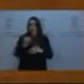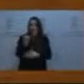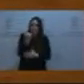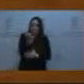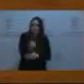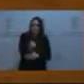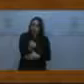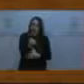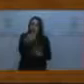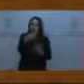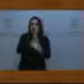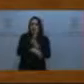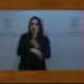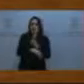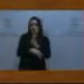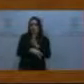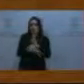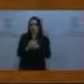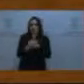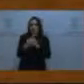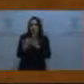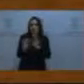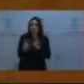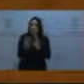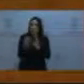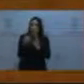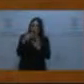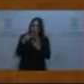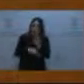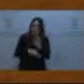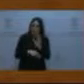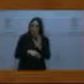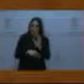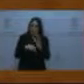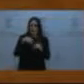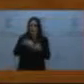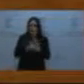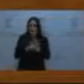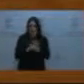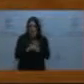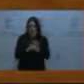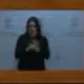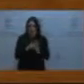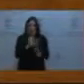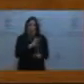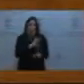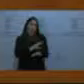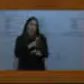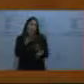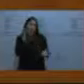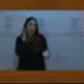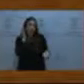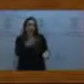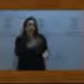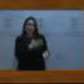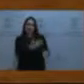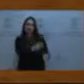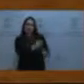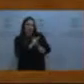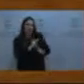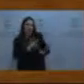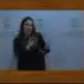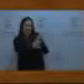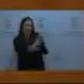la protección del menor, el reglamento de la ley. Y, señora consejera, no queremos recibir respuestas